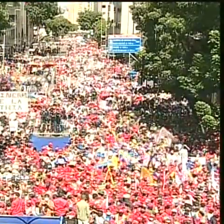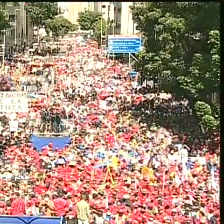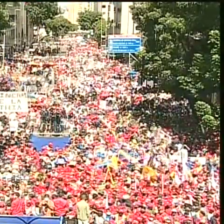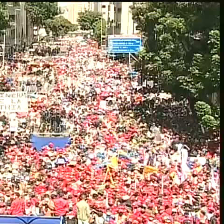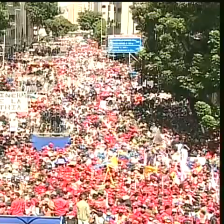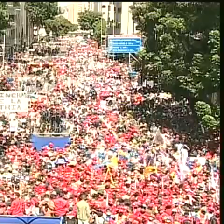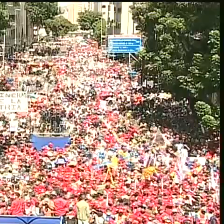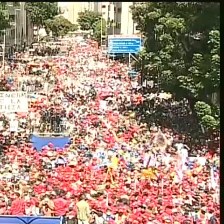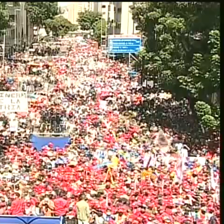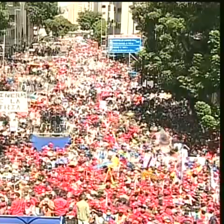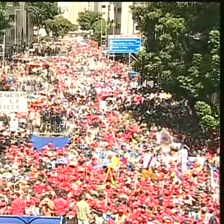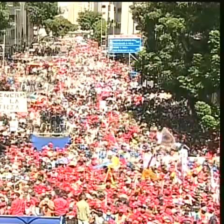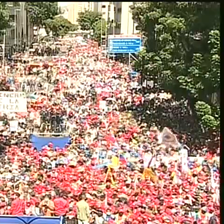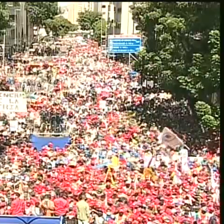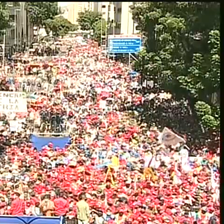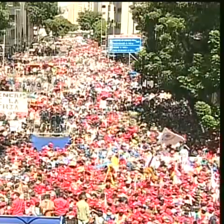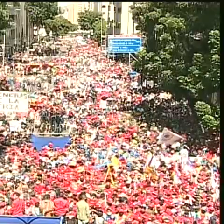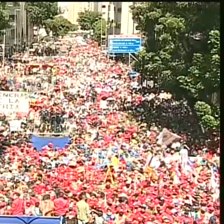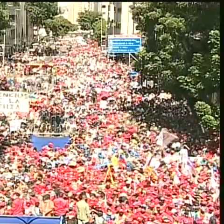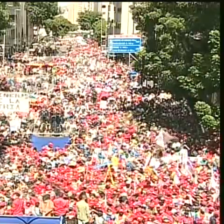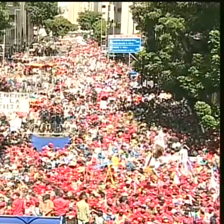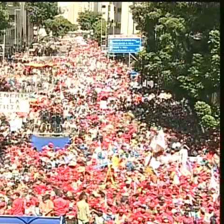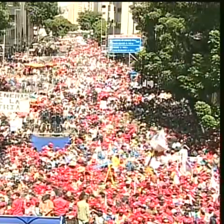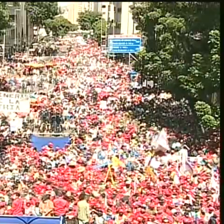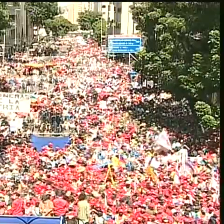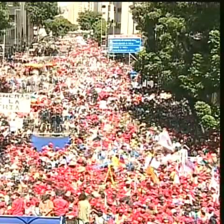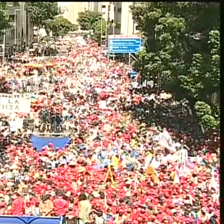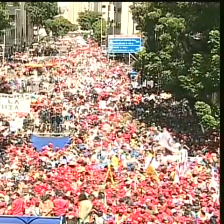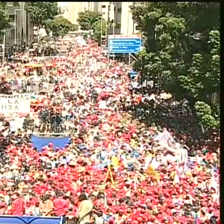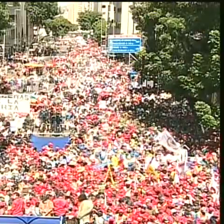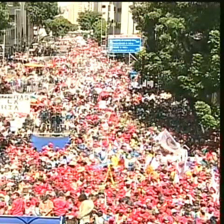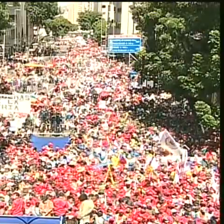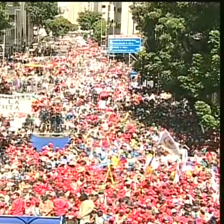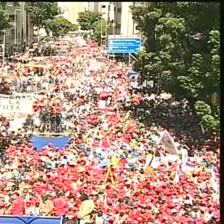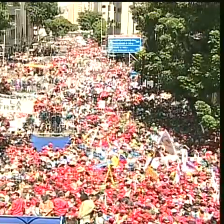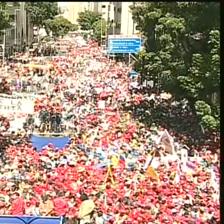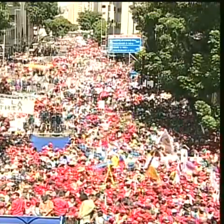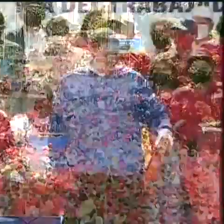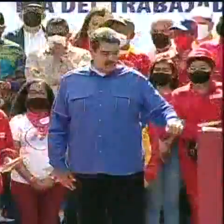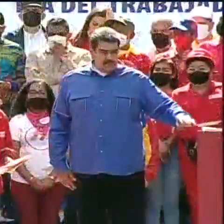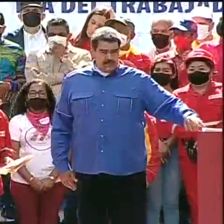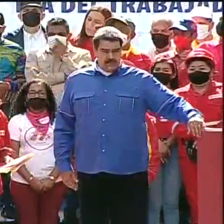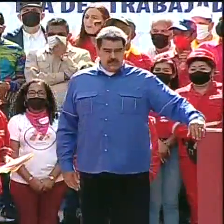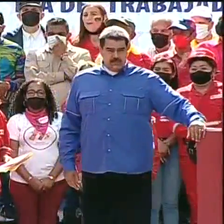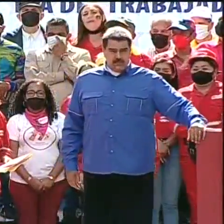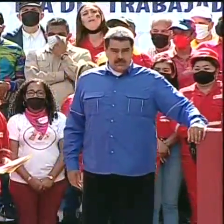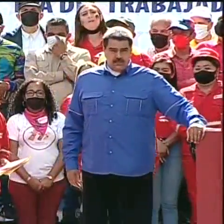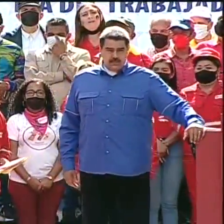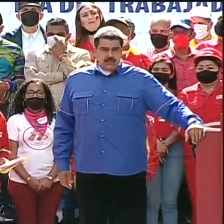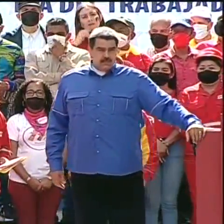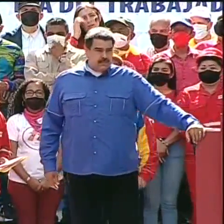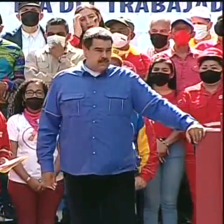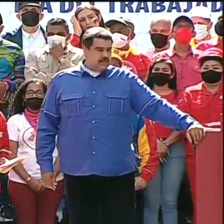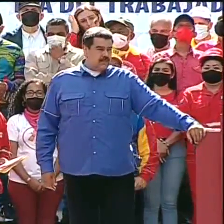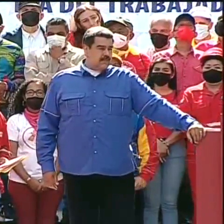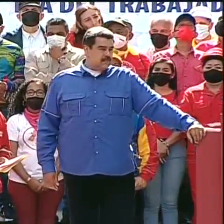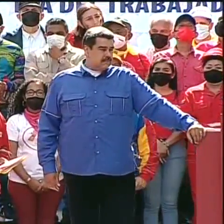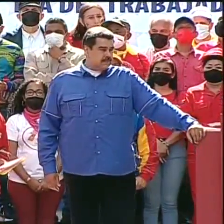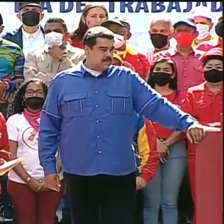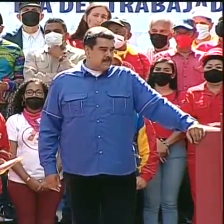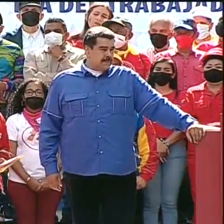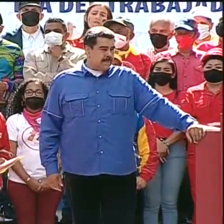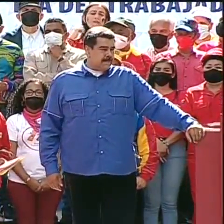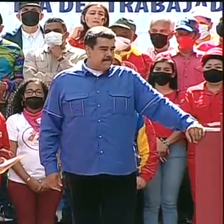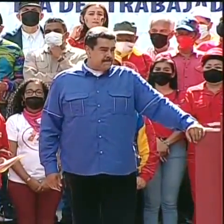parte de este gran trabajo que hemos hecho, donde también queremos reconocer hoy, marchando